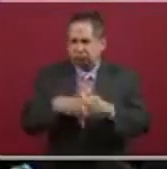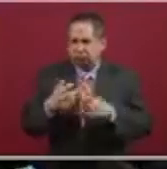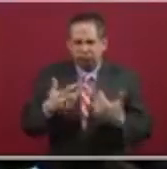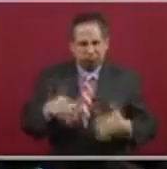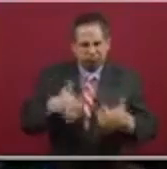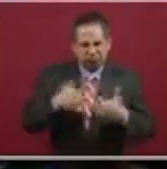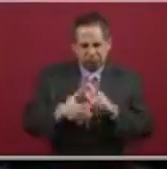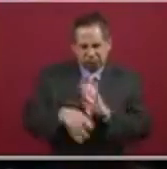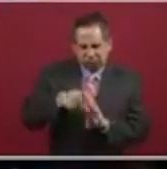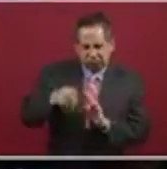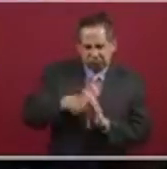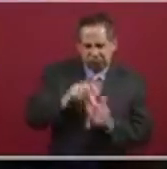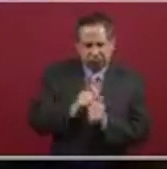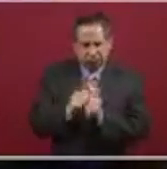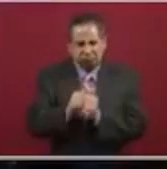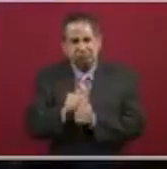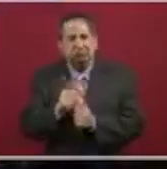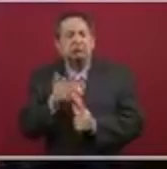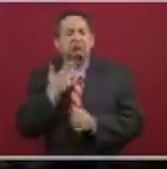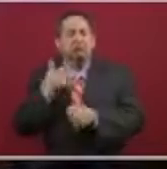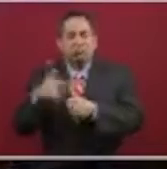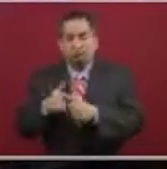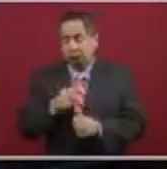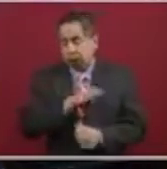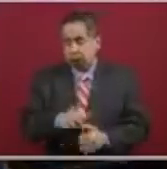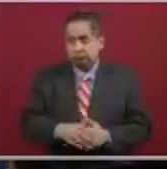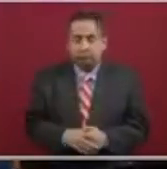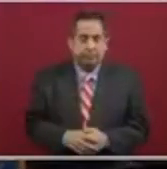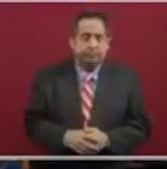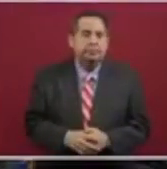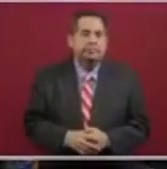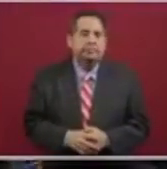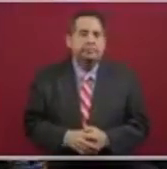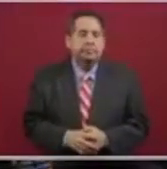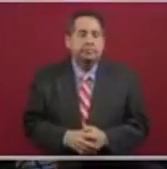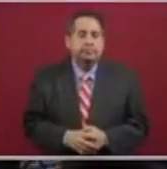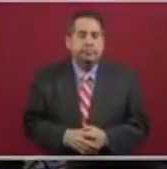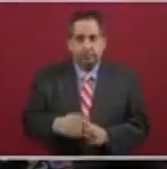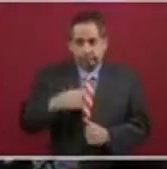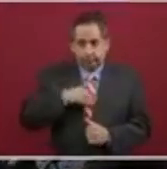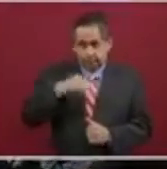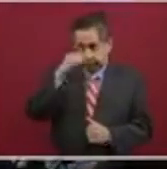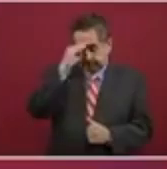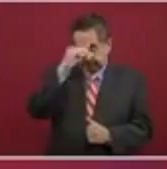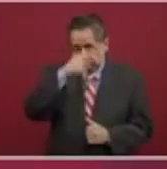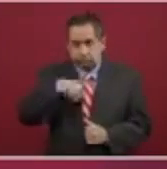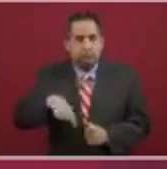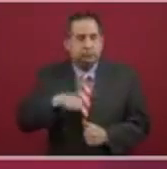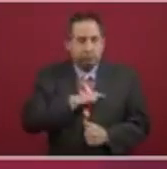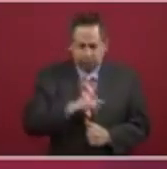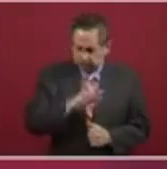Consideramos que vamos a lograr